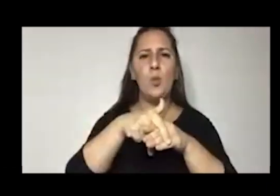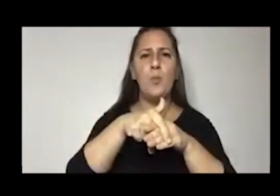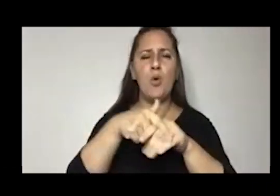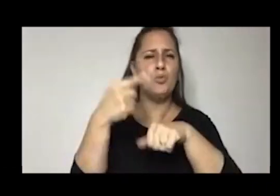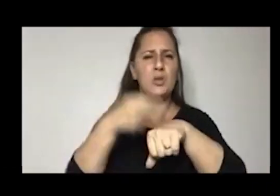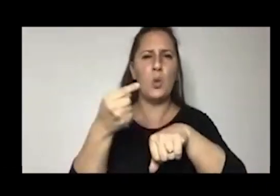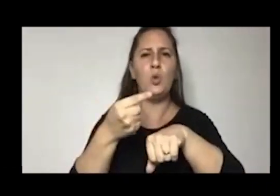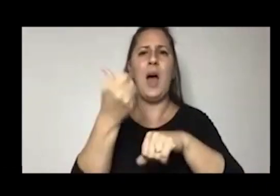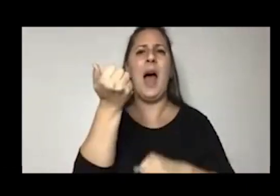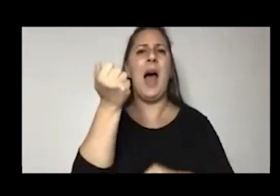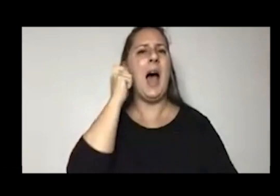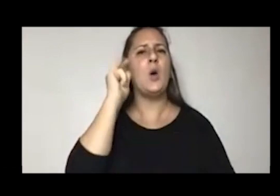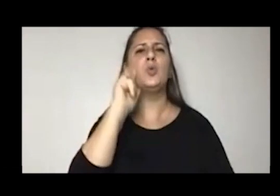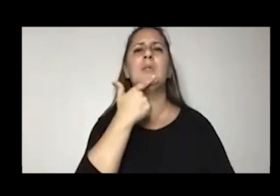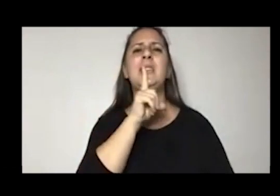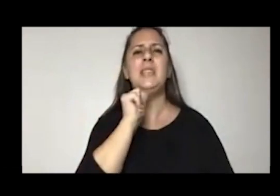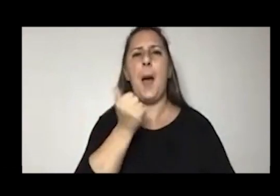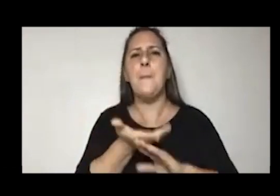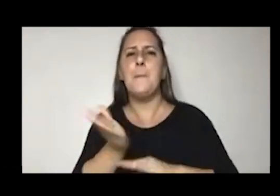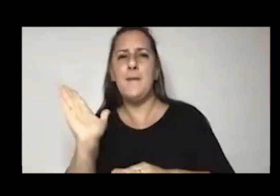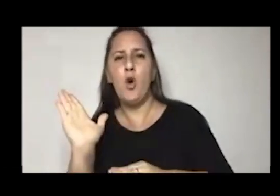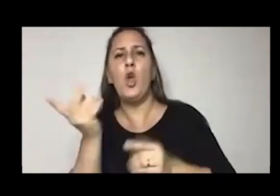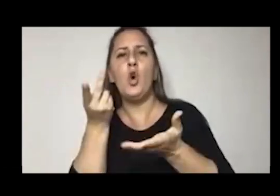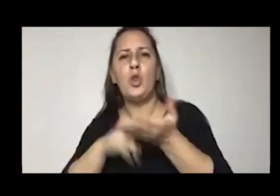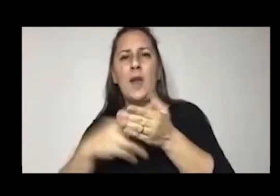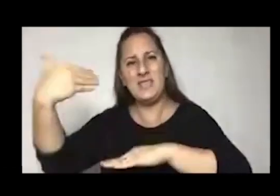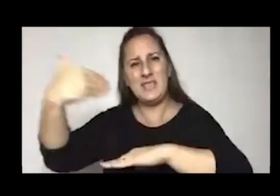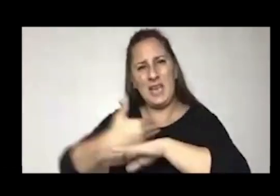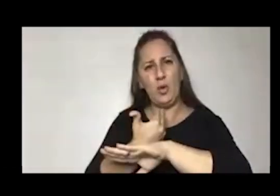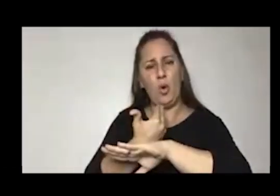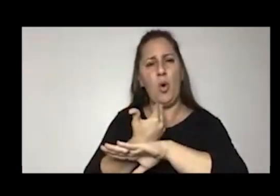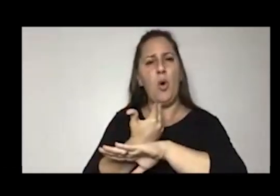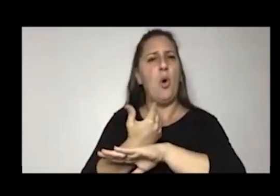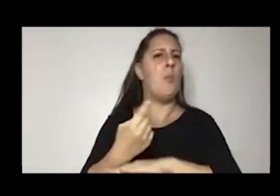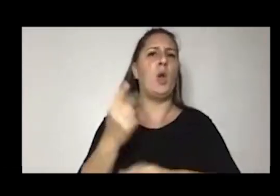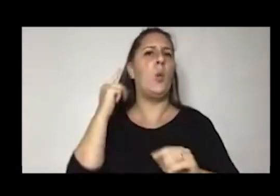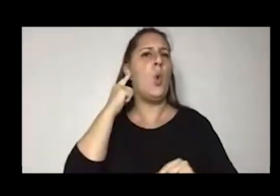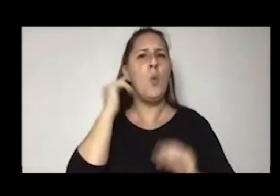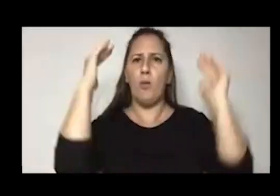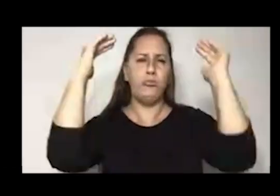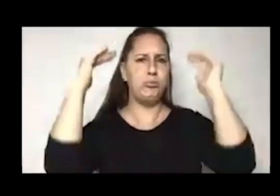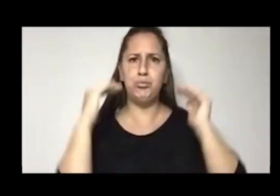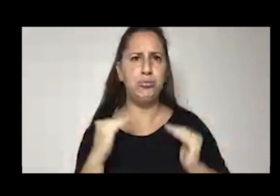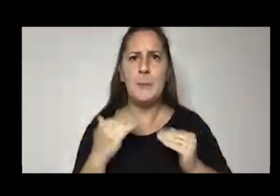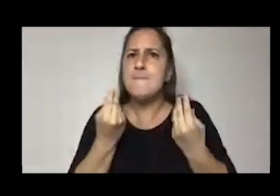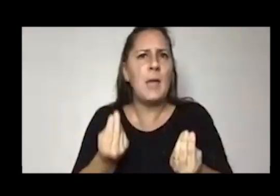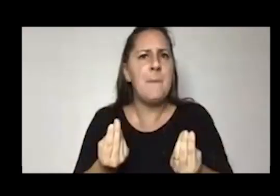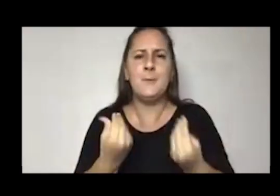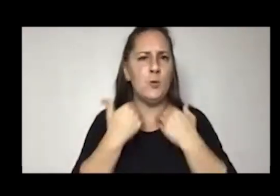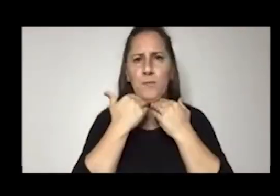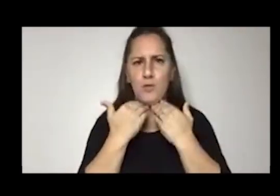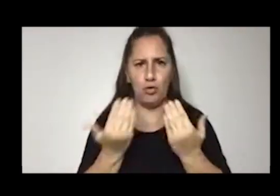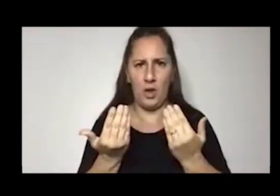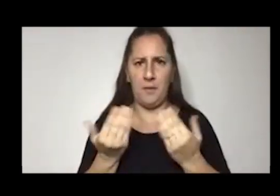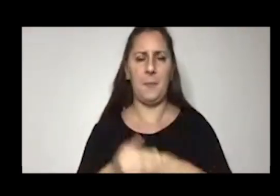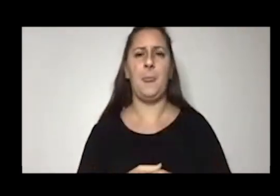a salir y volver a entrar porque se me bajó muchísimo el volumen y no sé qué es lo que sucede. Simplemente para que